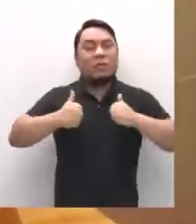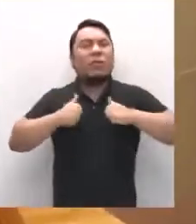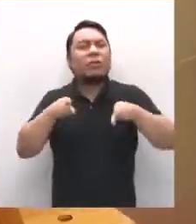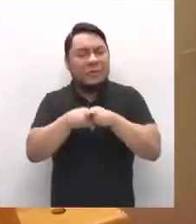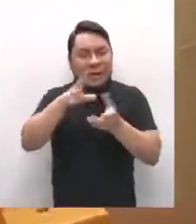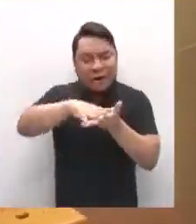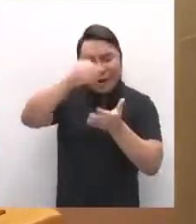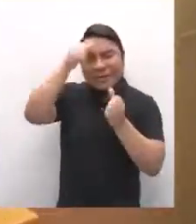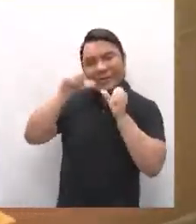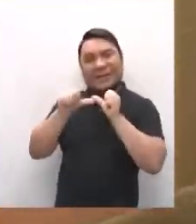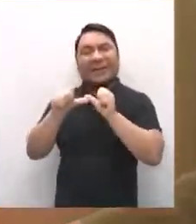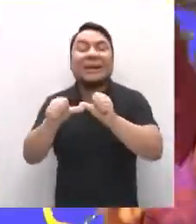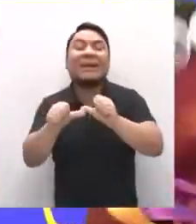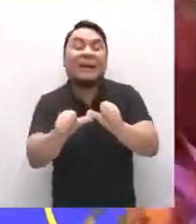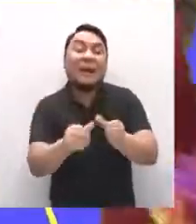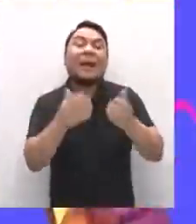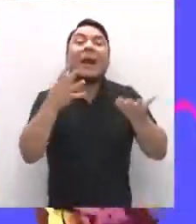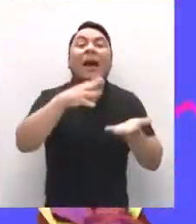lo haré.